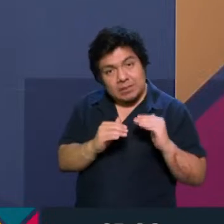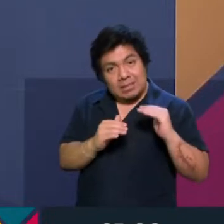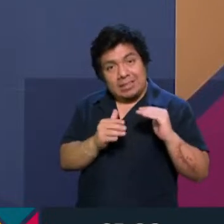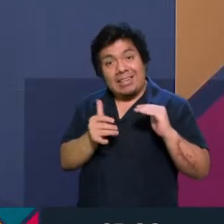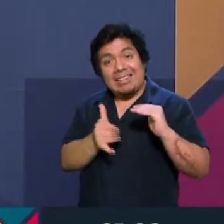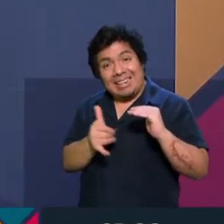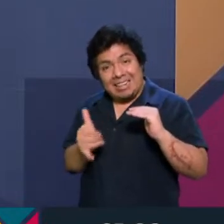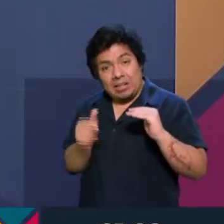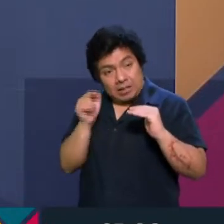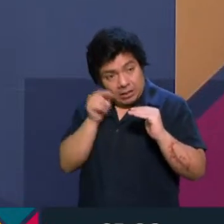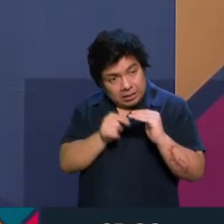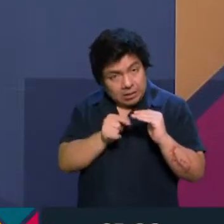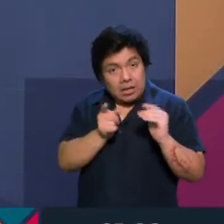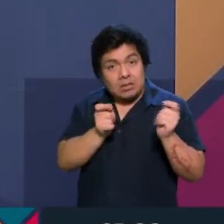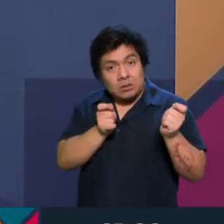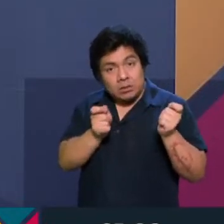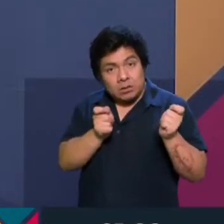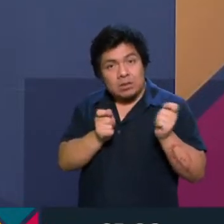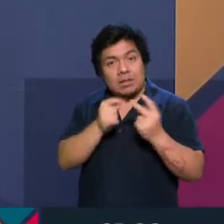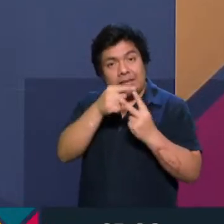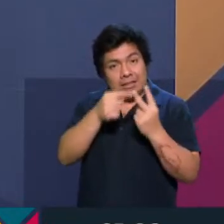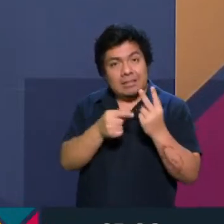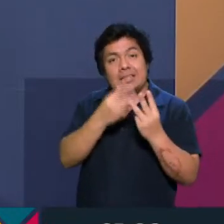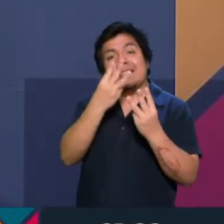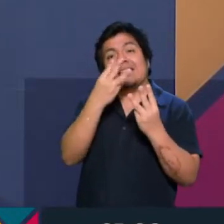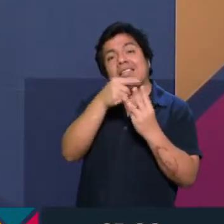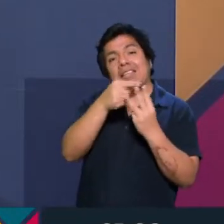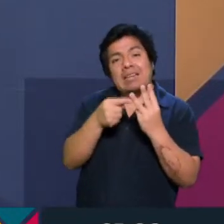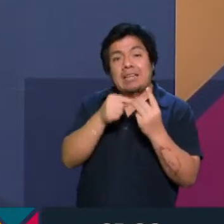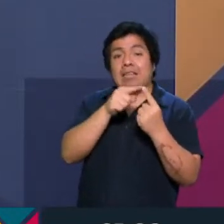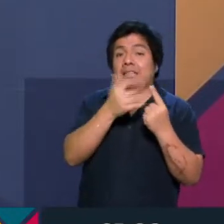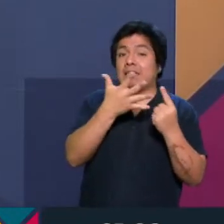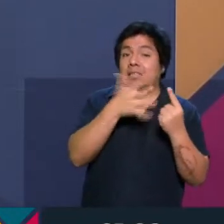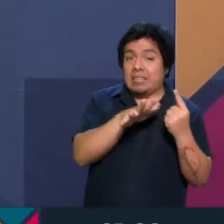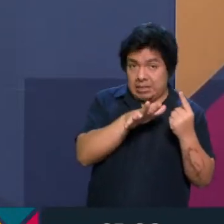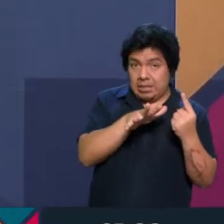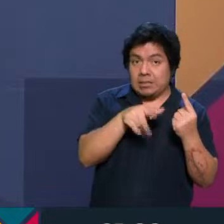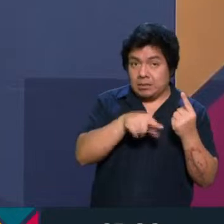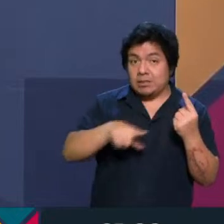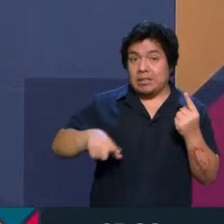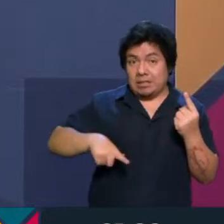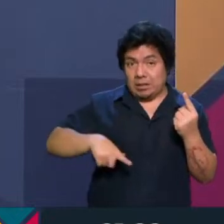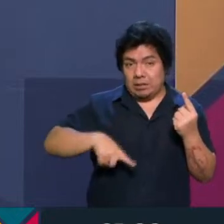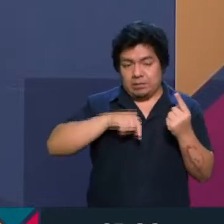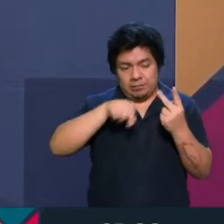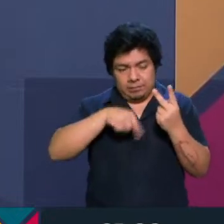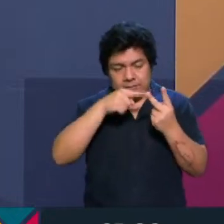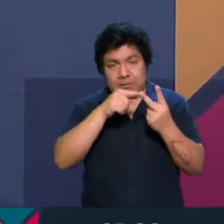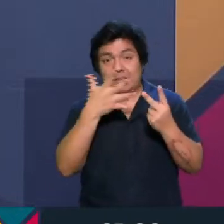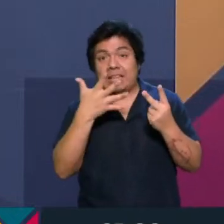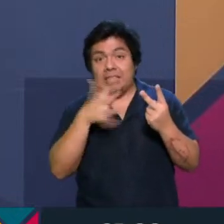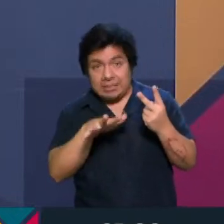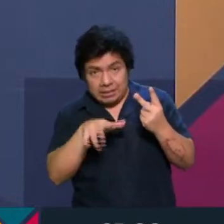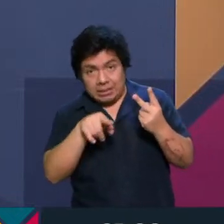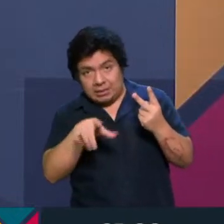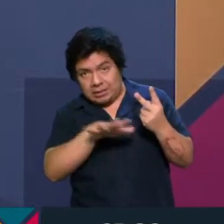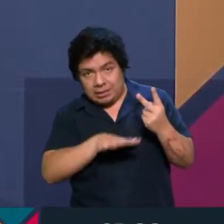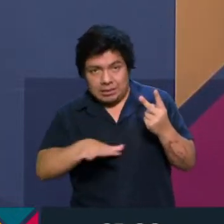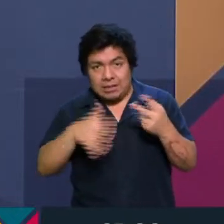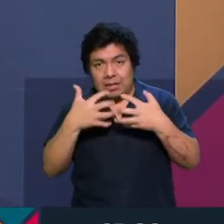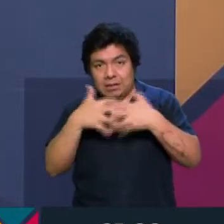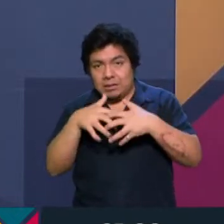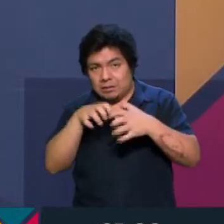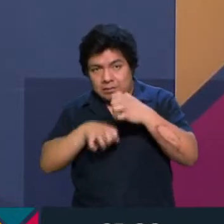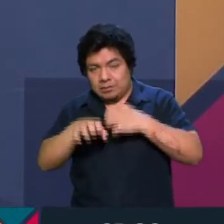del Infonavit, queda de manera tripartita. 10 personas representantes del gobierno, 10 personas representantes del sector